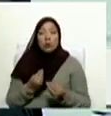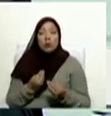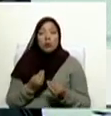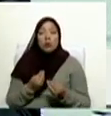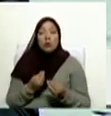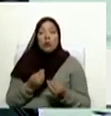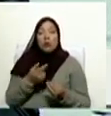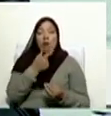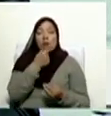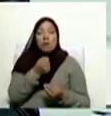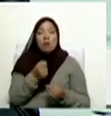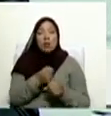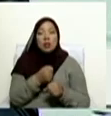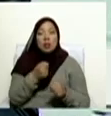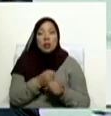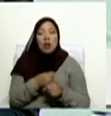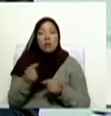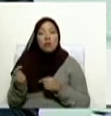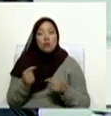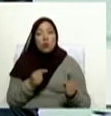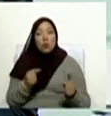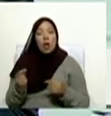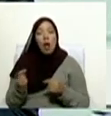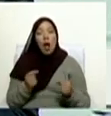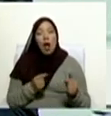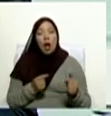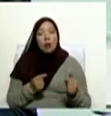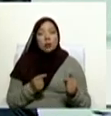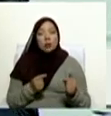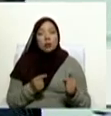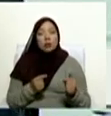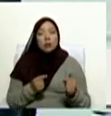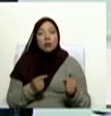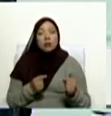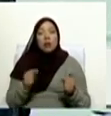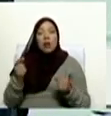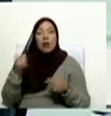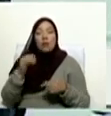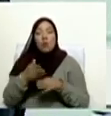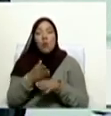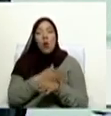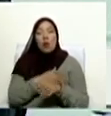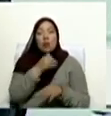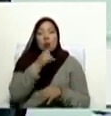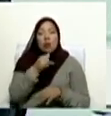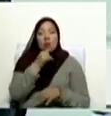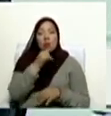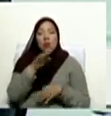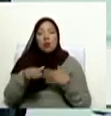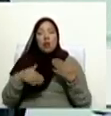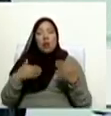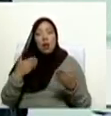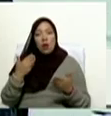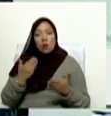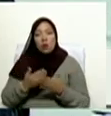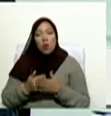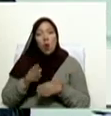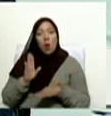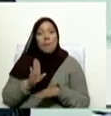sin vida como un discurso anquilosado